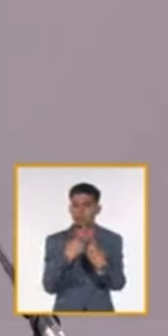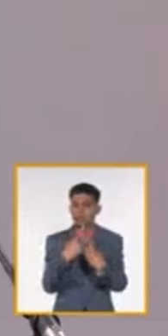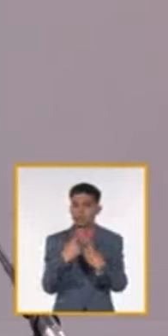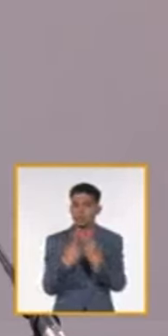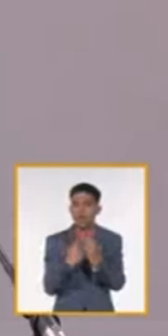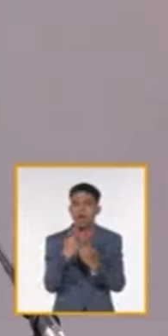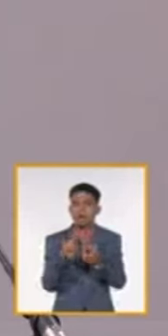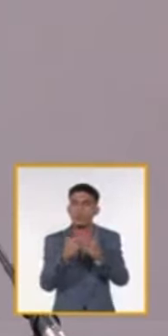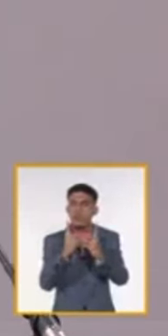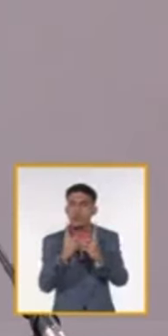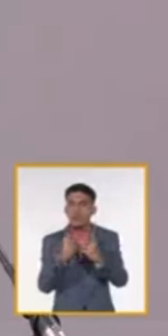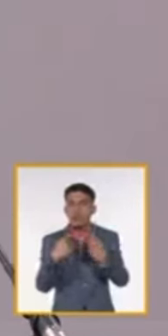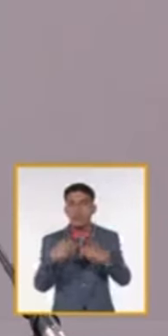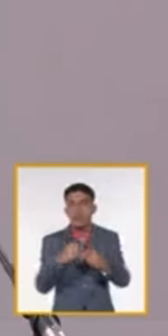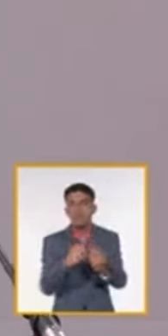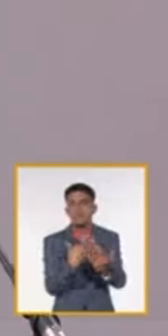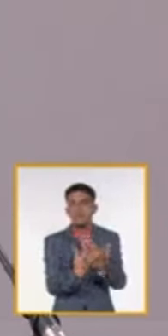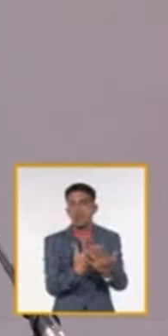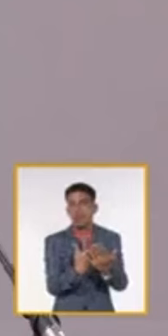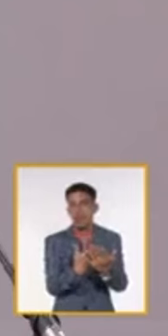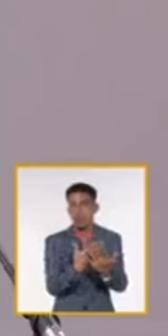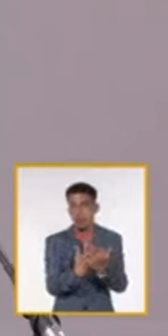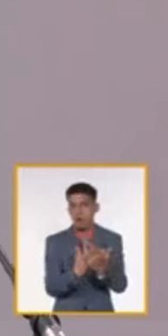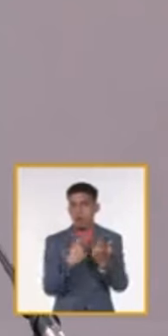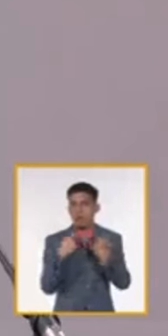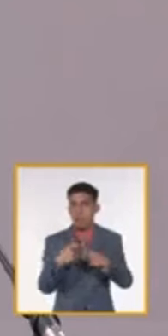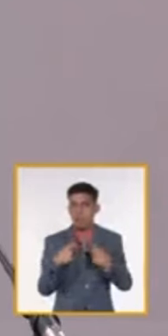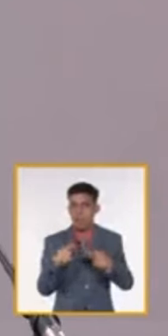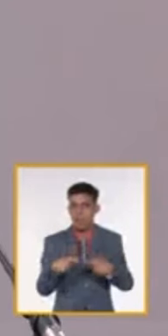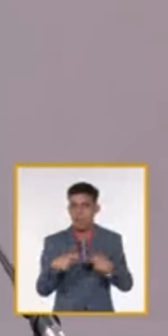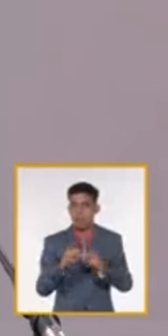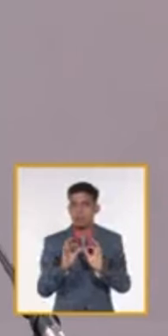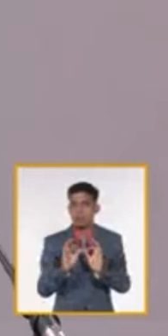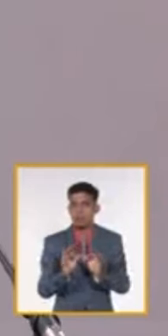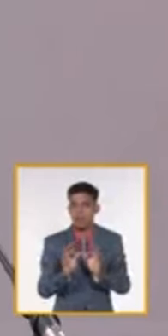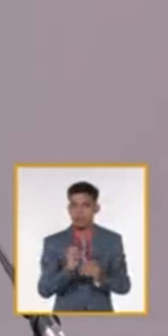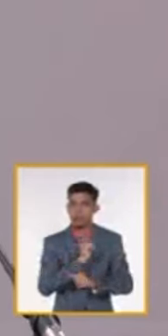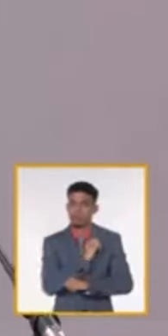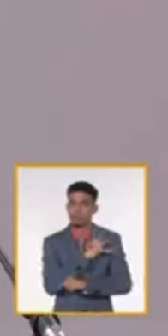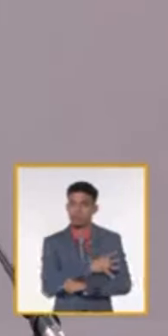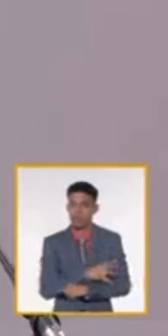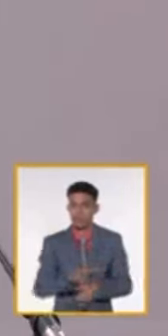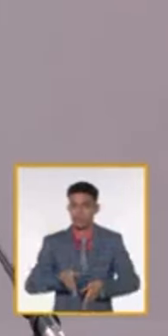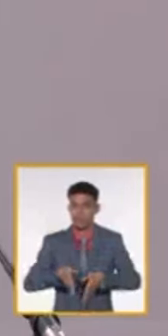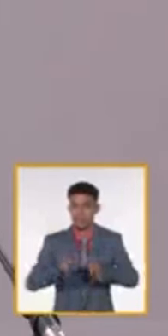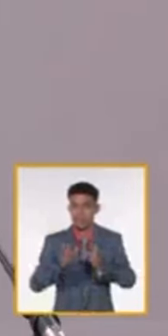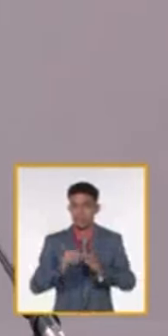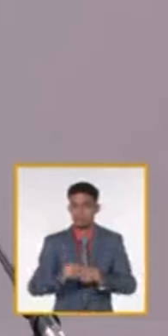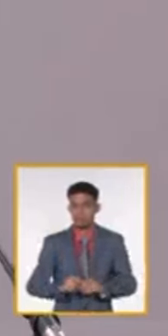lo que propone, a lo que hace y deshace el movimiento popular por Palestina en las calles.